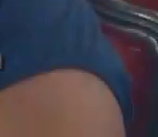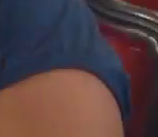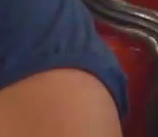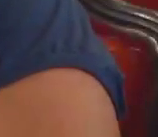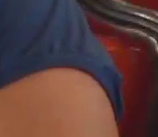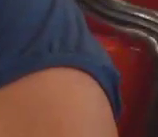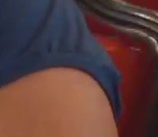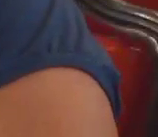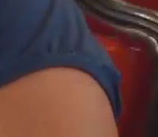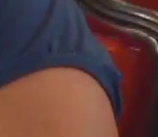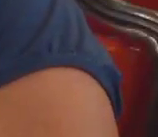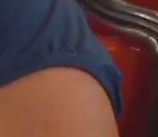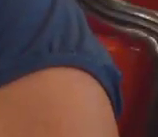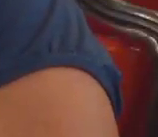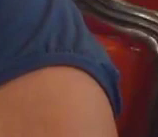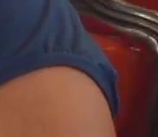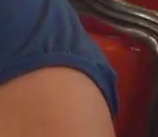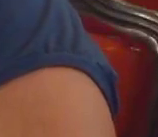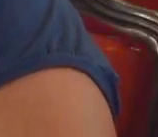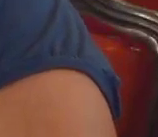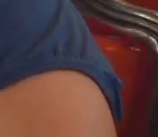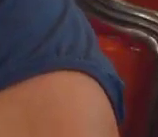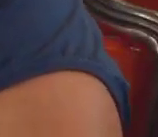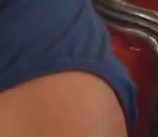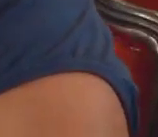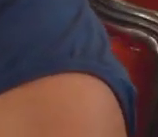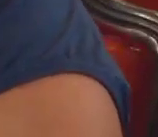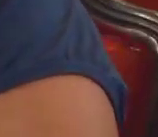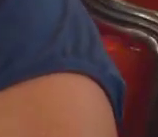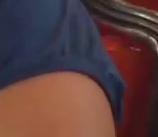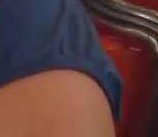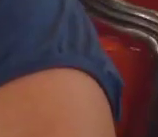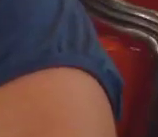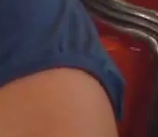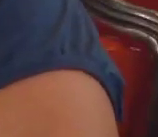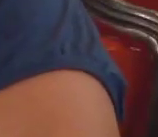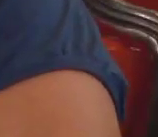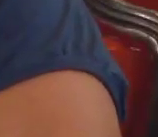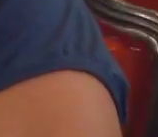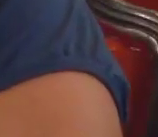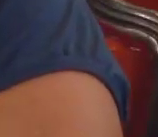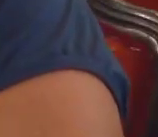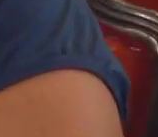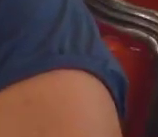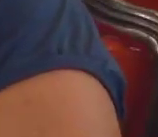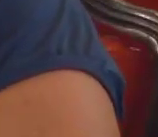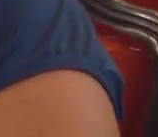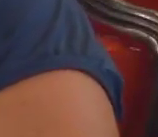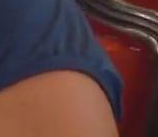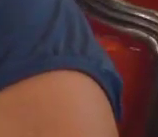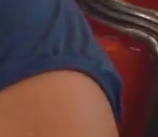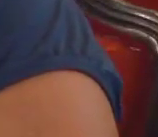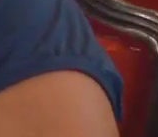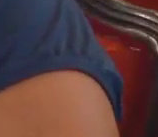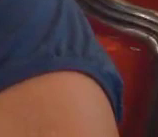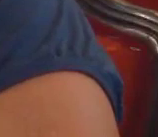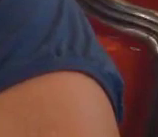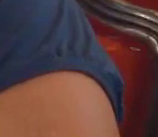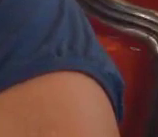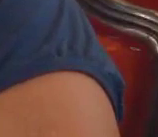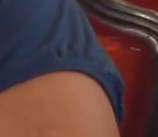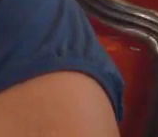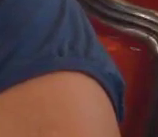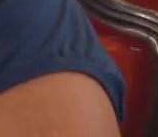extraño, porque es como el quehacer de cada una de nosotras, especialmente las mujeres, el luchar por